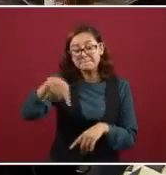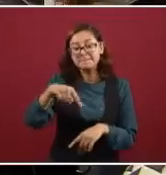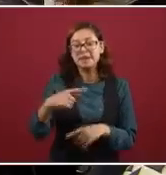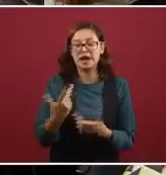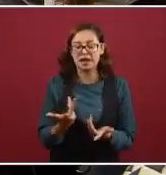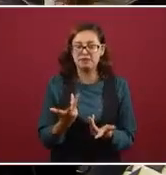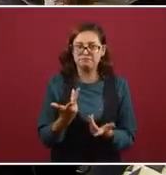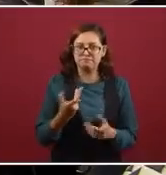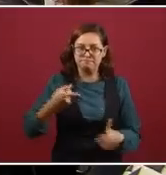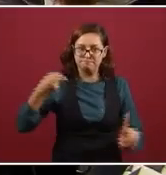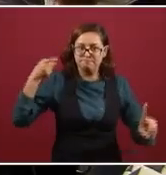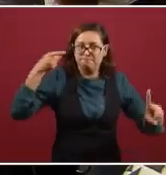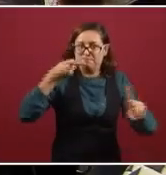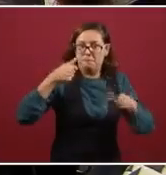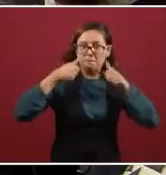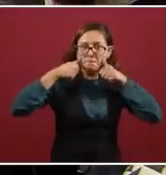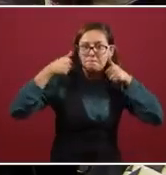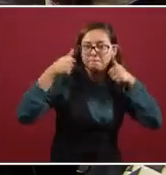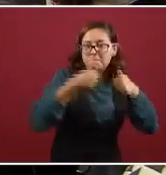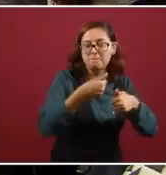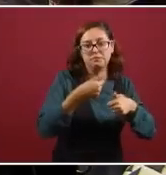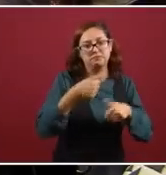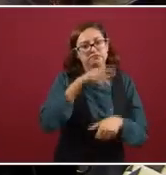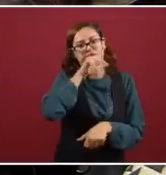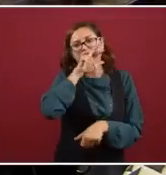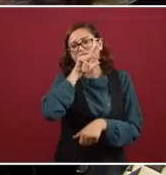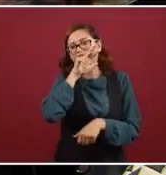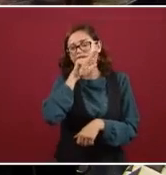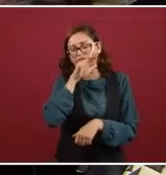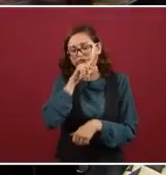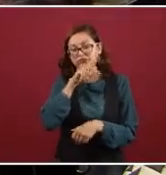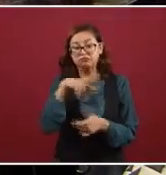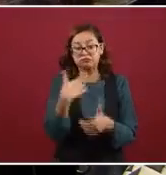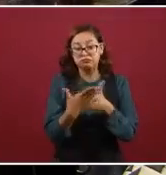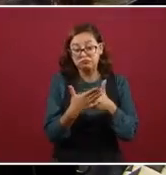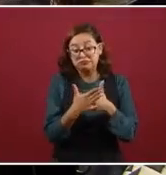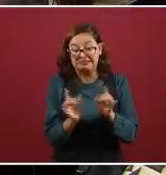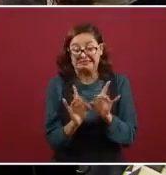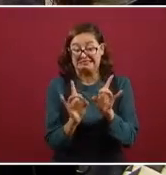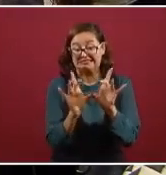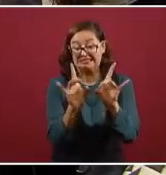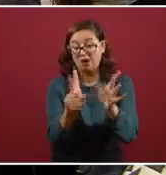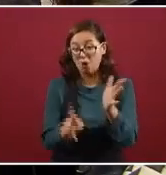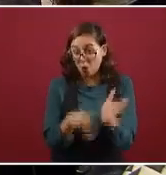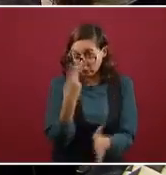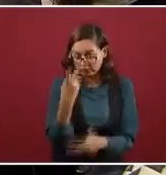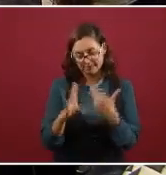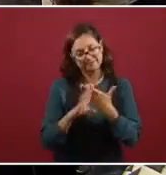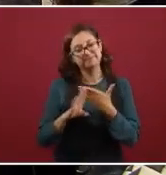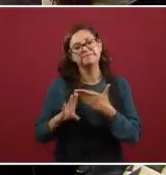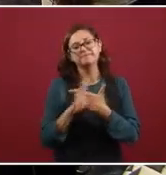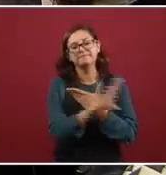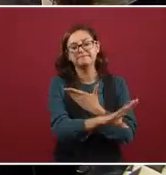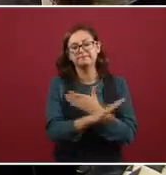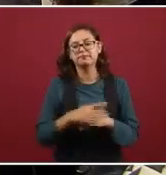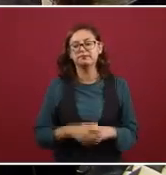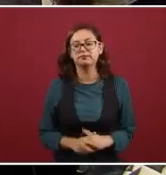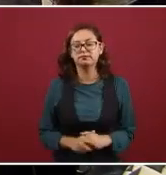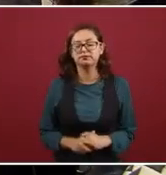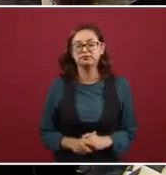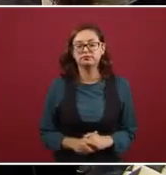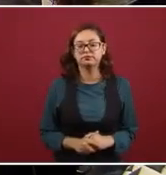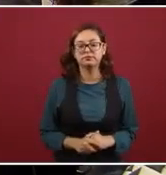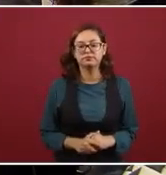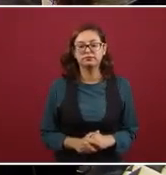principal preocupación que tengamos, tratar de coadyuvar a evitar cualquier otro evento de esta naturaleza en los Estados Unidos. ¿Es posible que exista